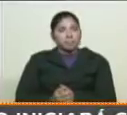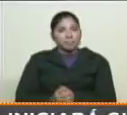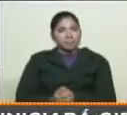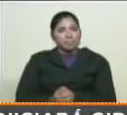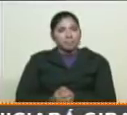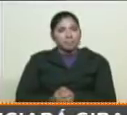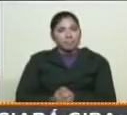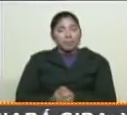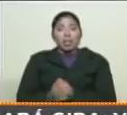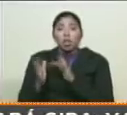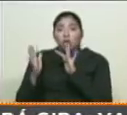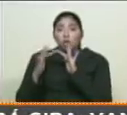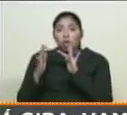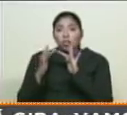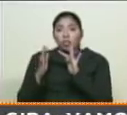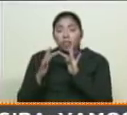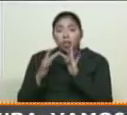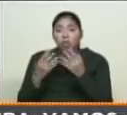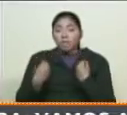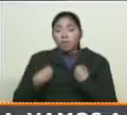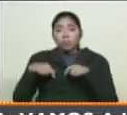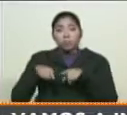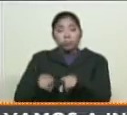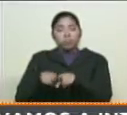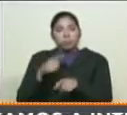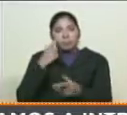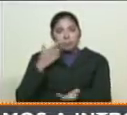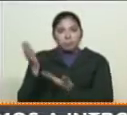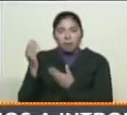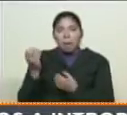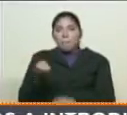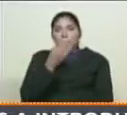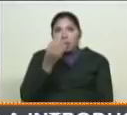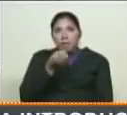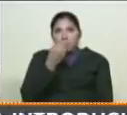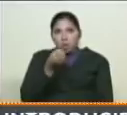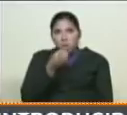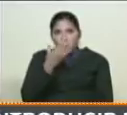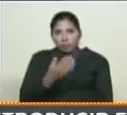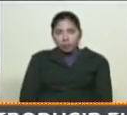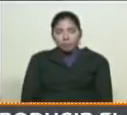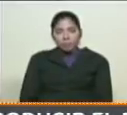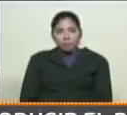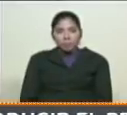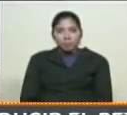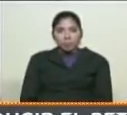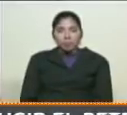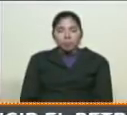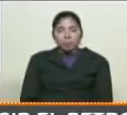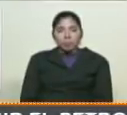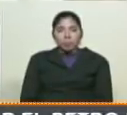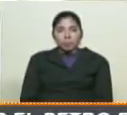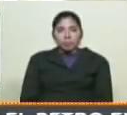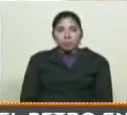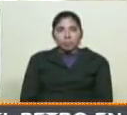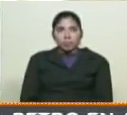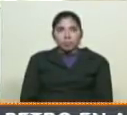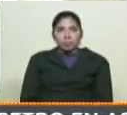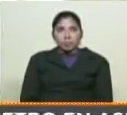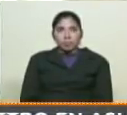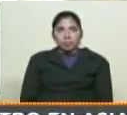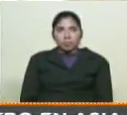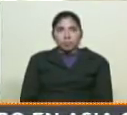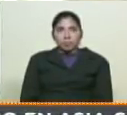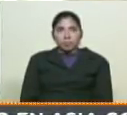Bien, y hasta ahora vamos con información completamente en vivo. Nos vamos al Palacio de Miraflores a escuchar la información que tiene para ofrecernos Graya Casella. Adelante, te escuchamos, Graya. El